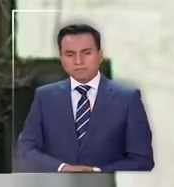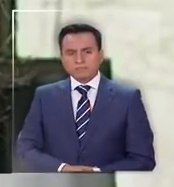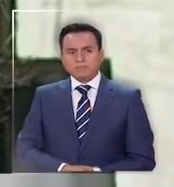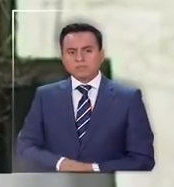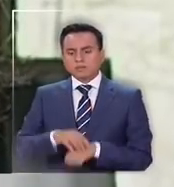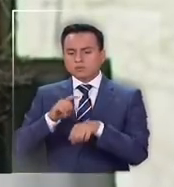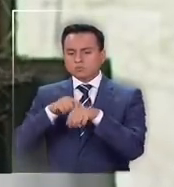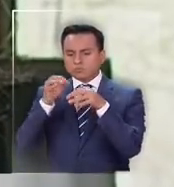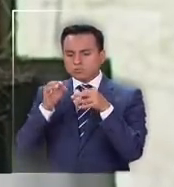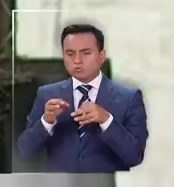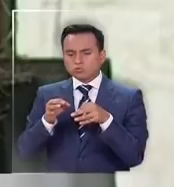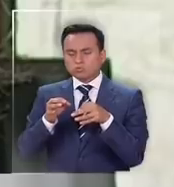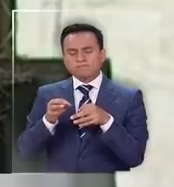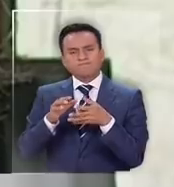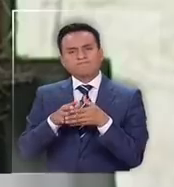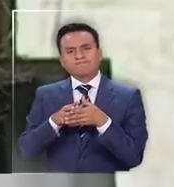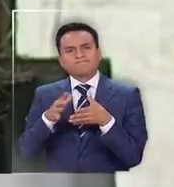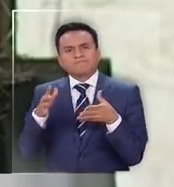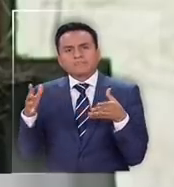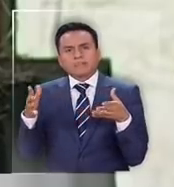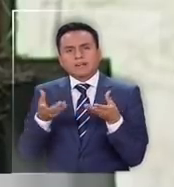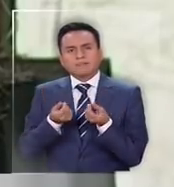Llega un punto en que uno está tan